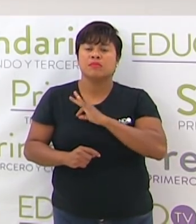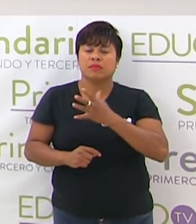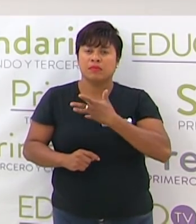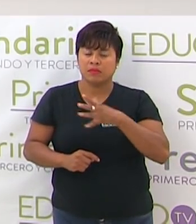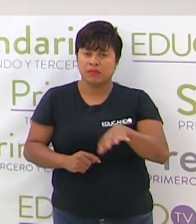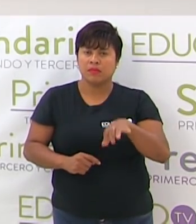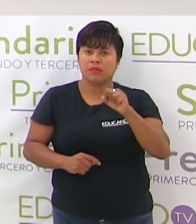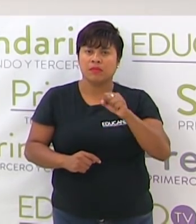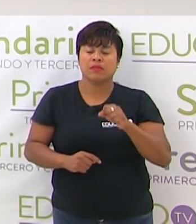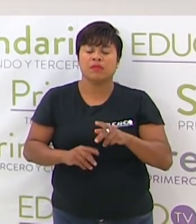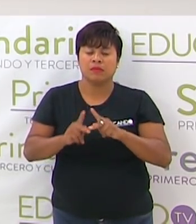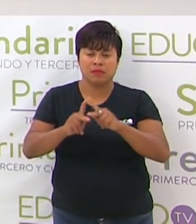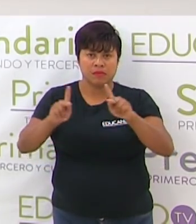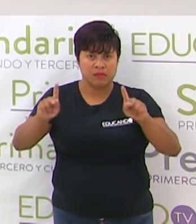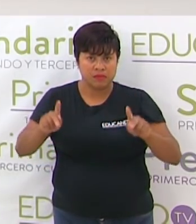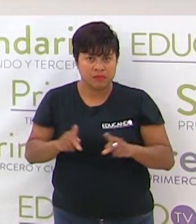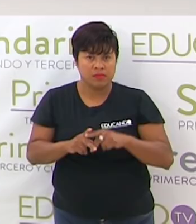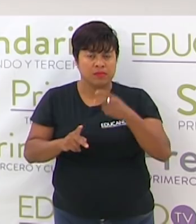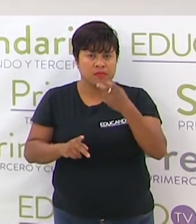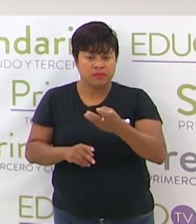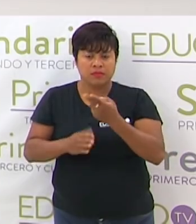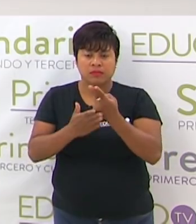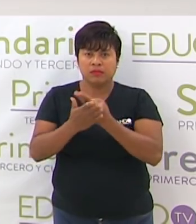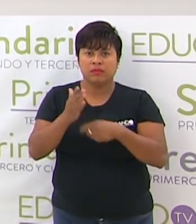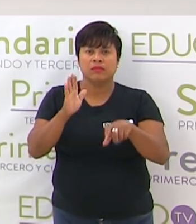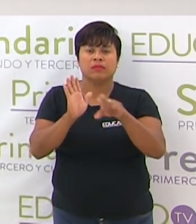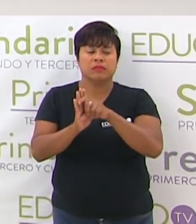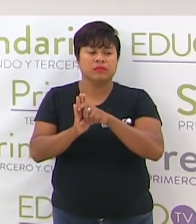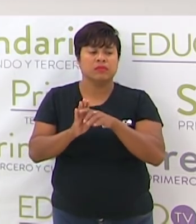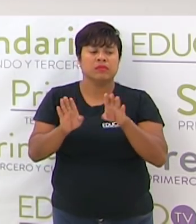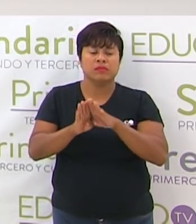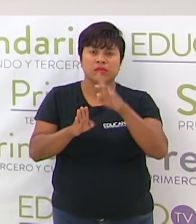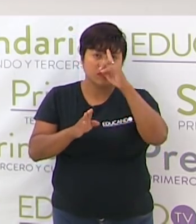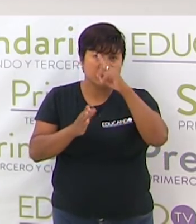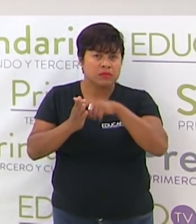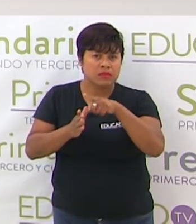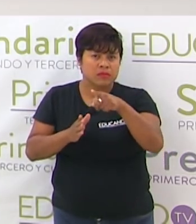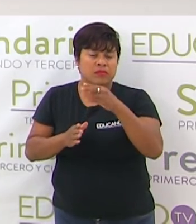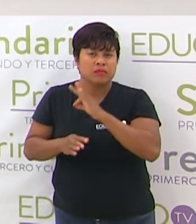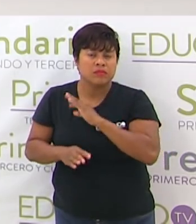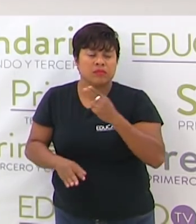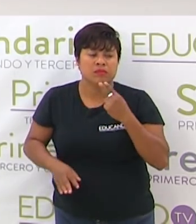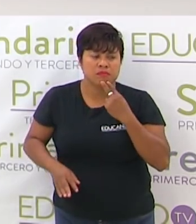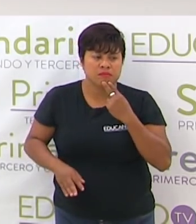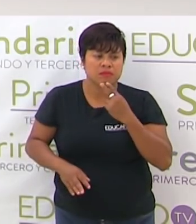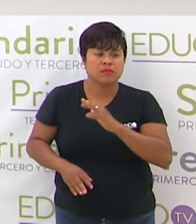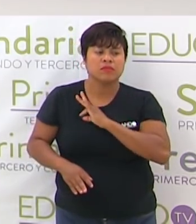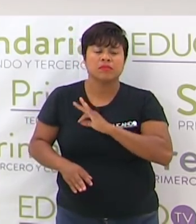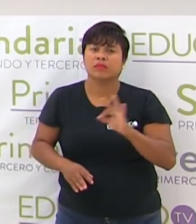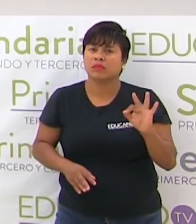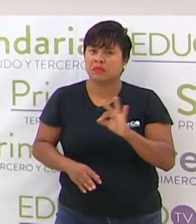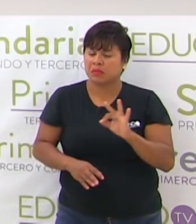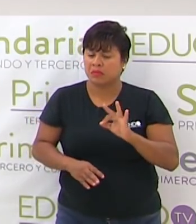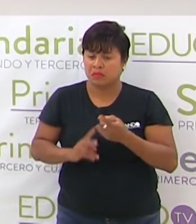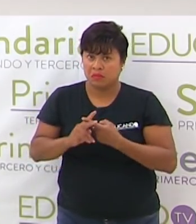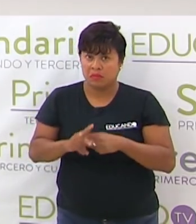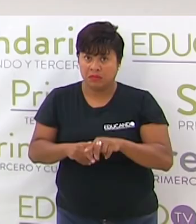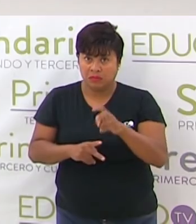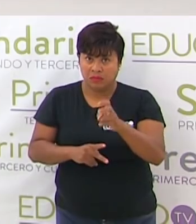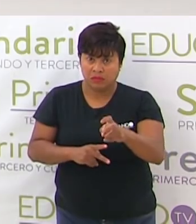obtener el perímetro de esta figura? ¿Cómo crees que se utiliza? ¿Podría hacerlo a partir de